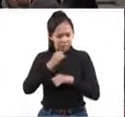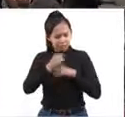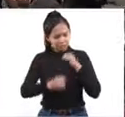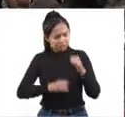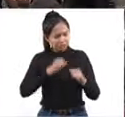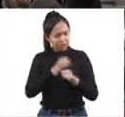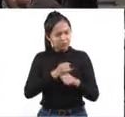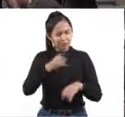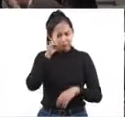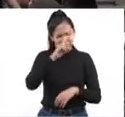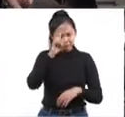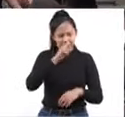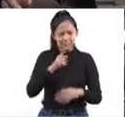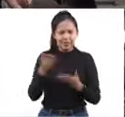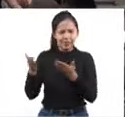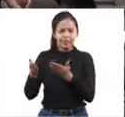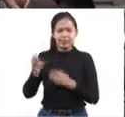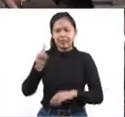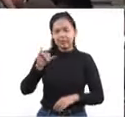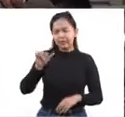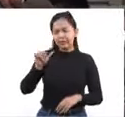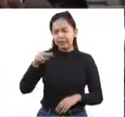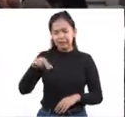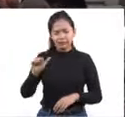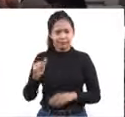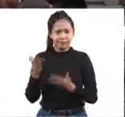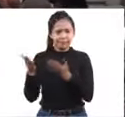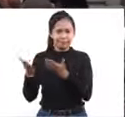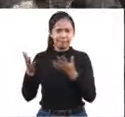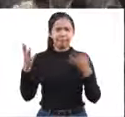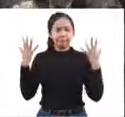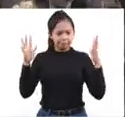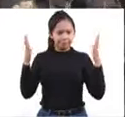doctora Diana Alarcón González.